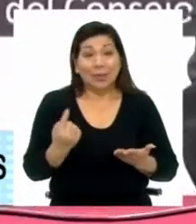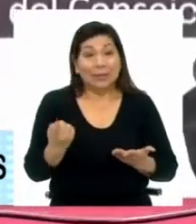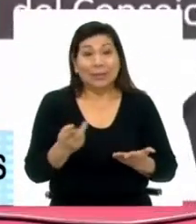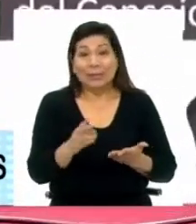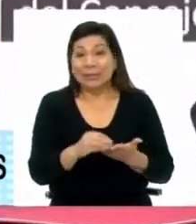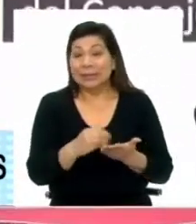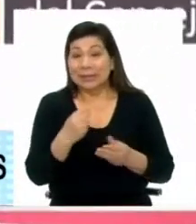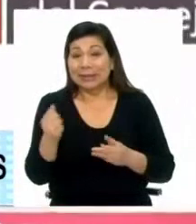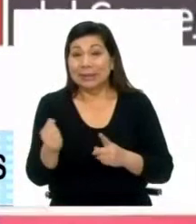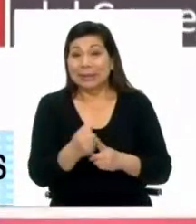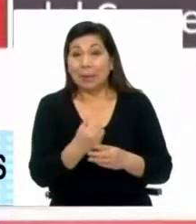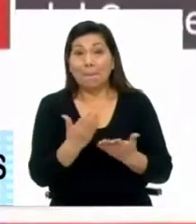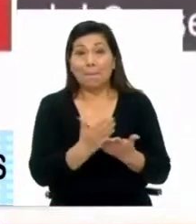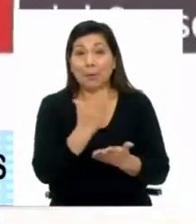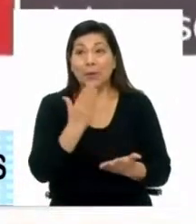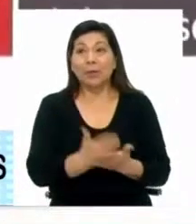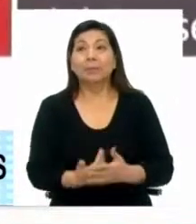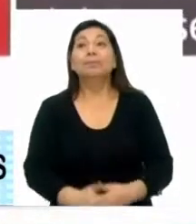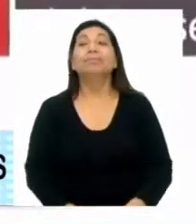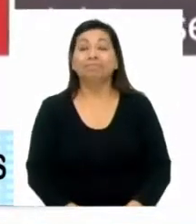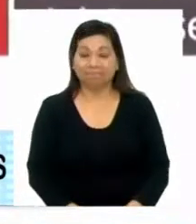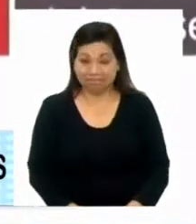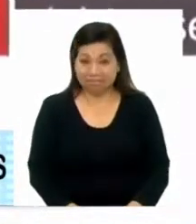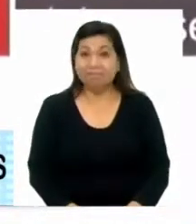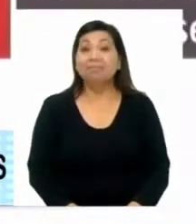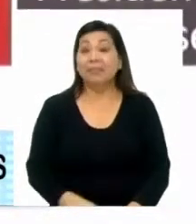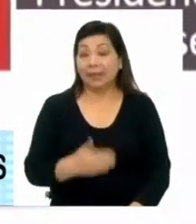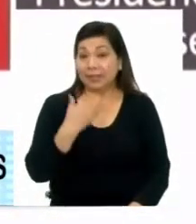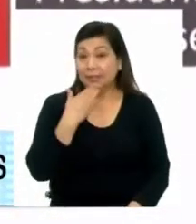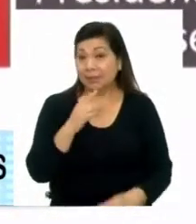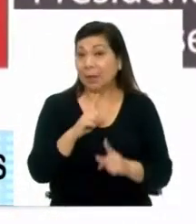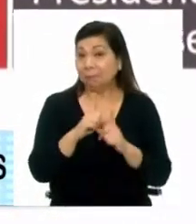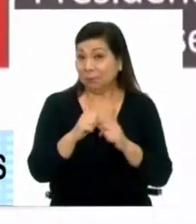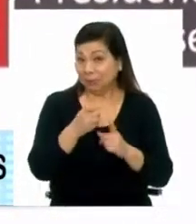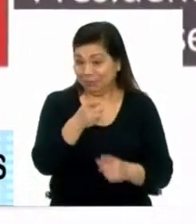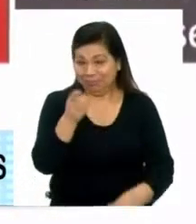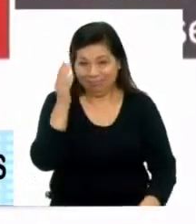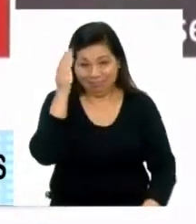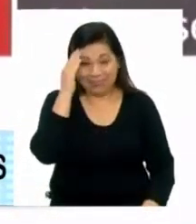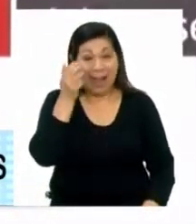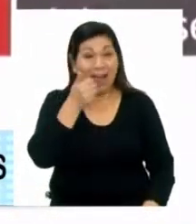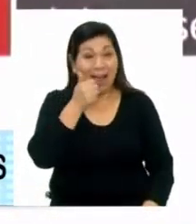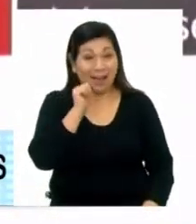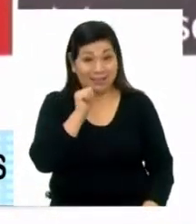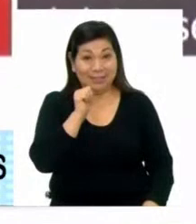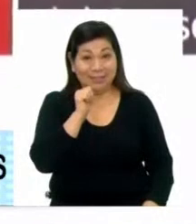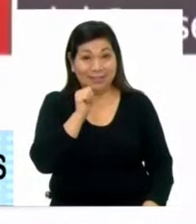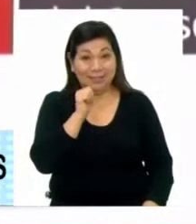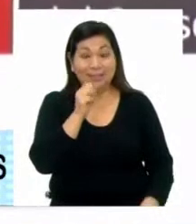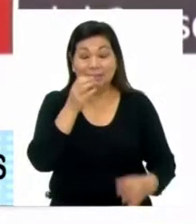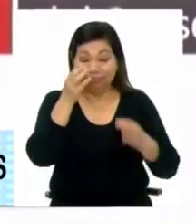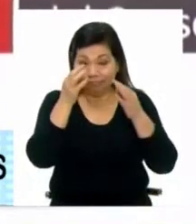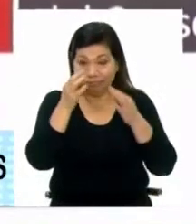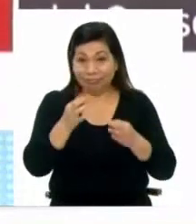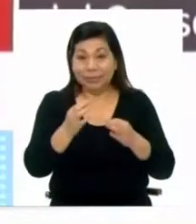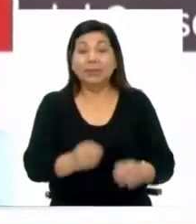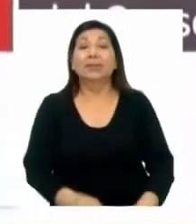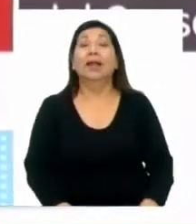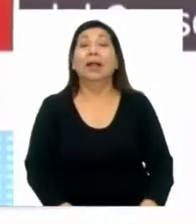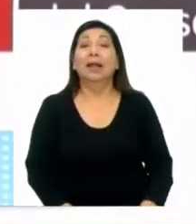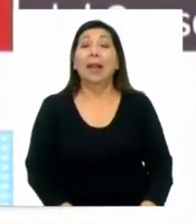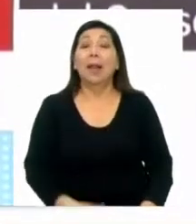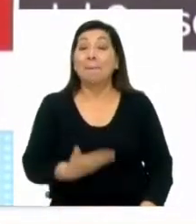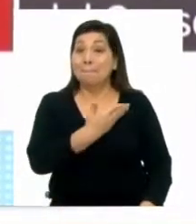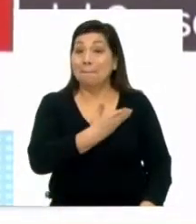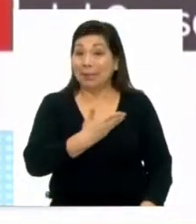caos y violencia? Sí, muchas gracias por la pregunta. Como saben, el día de ayer se ha tomado la decisión, el presidente